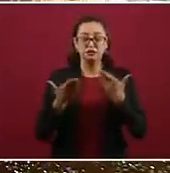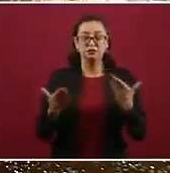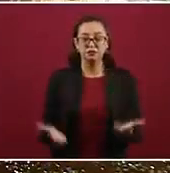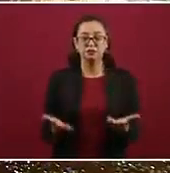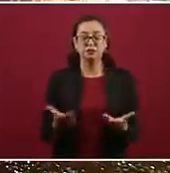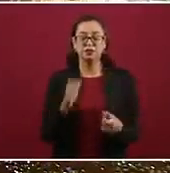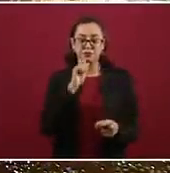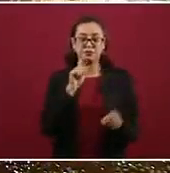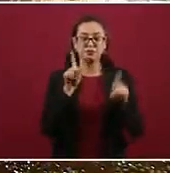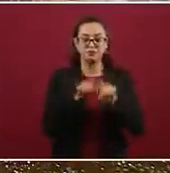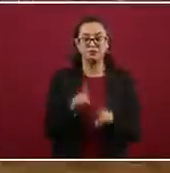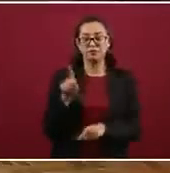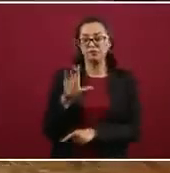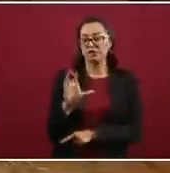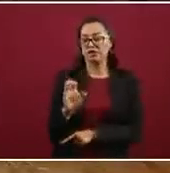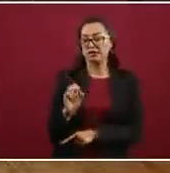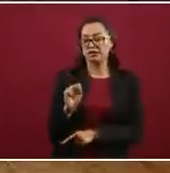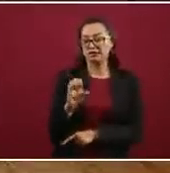la banda de la Sedena.